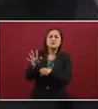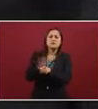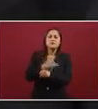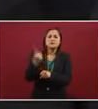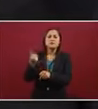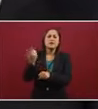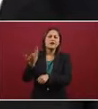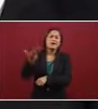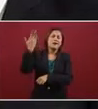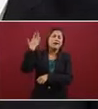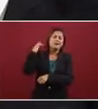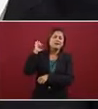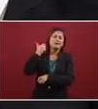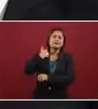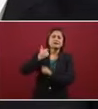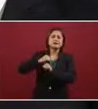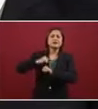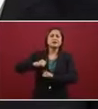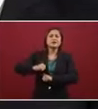autoridades anteriores